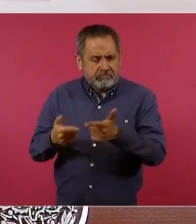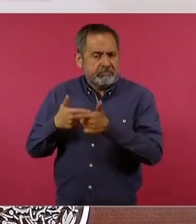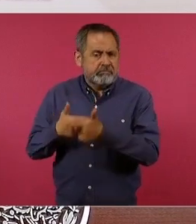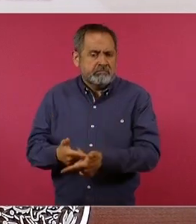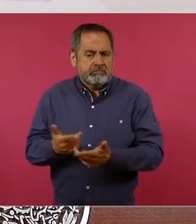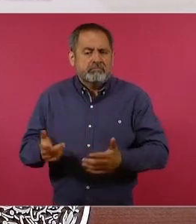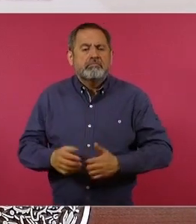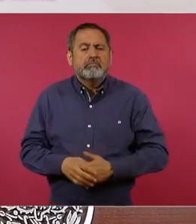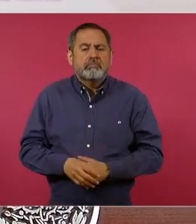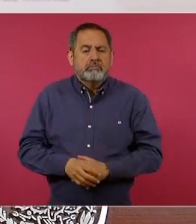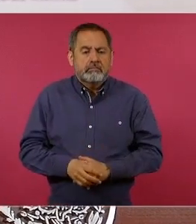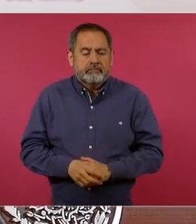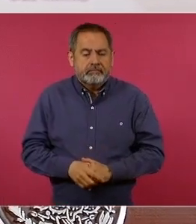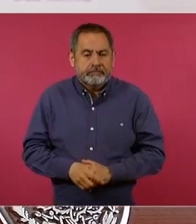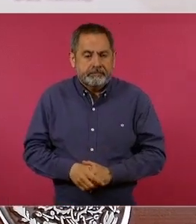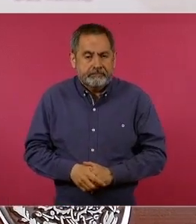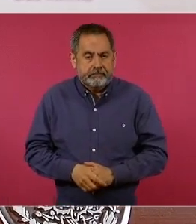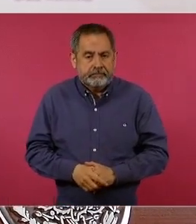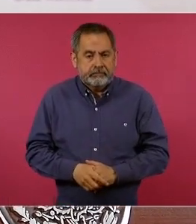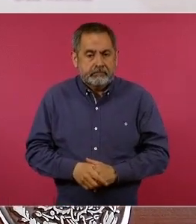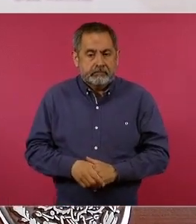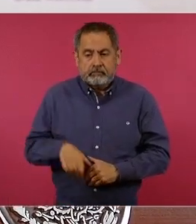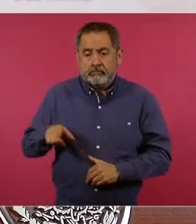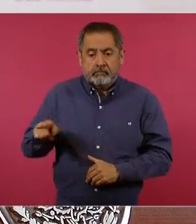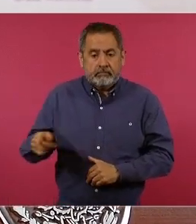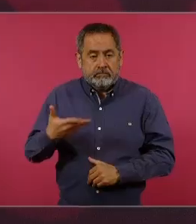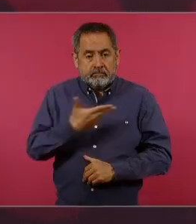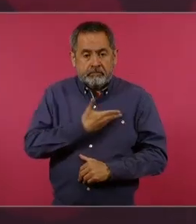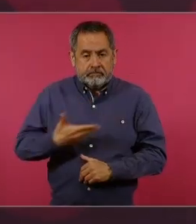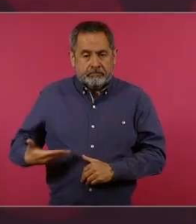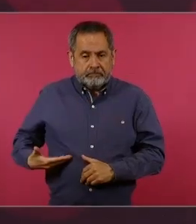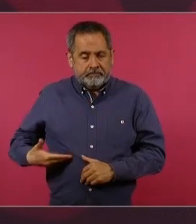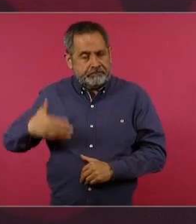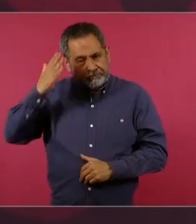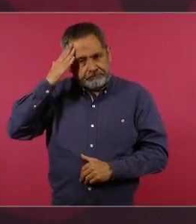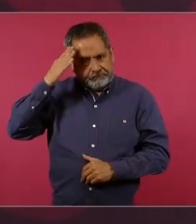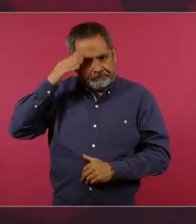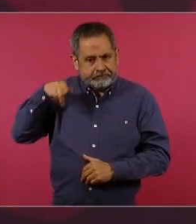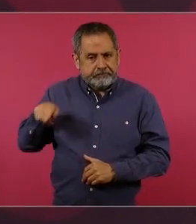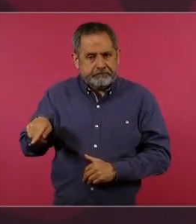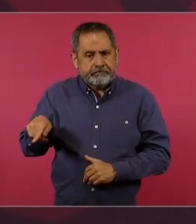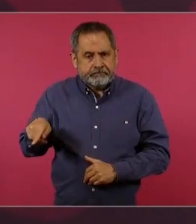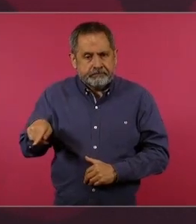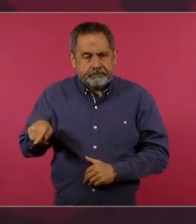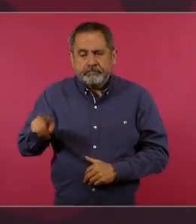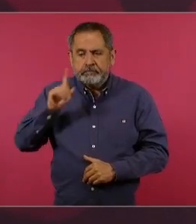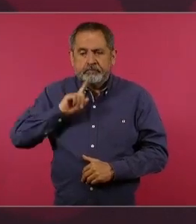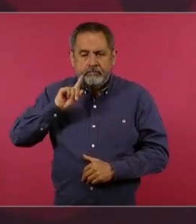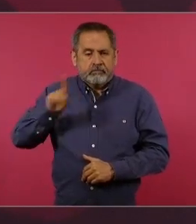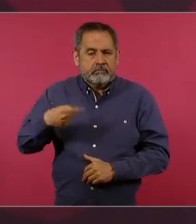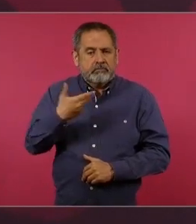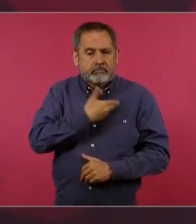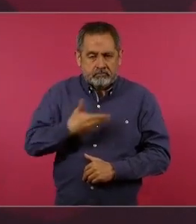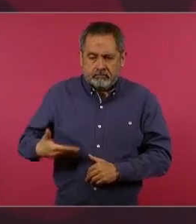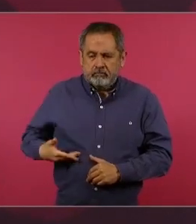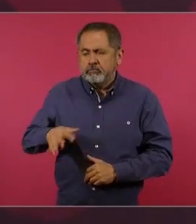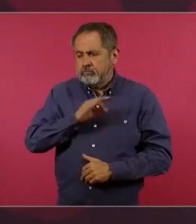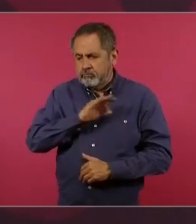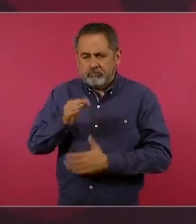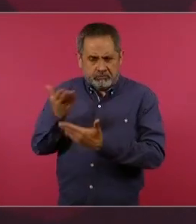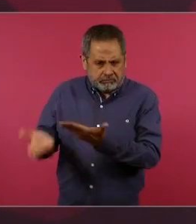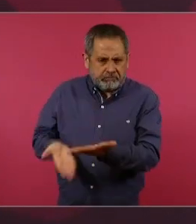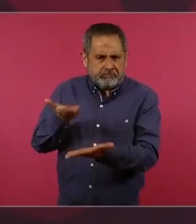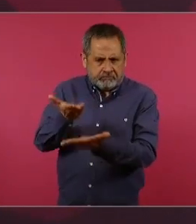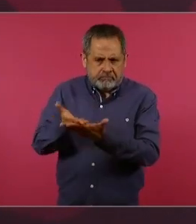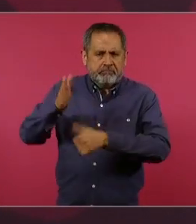porque pues el Ejecutivo tiene… El titular del Ejecutivo, en este caso la presidenta, tiene esa facultad,